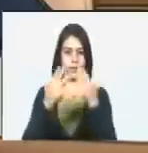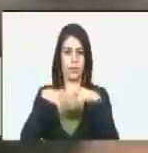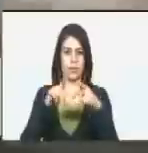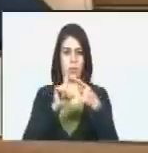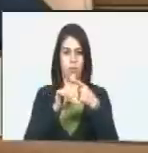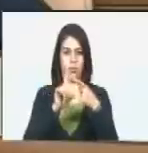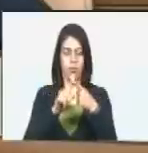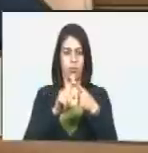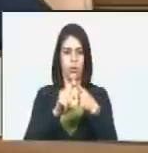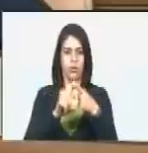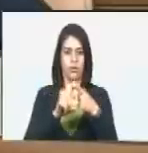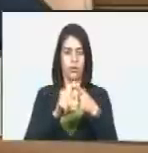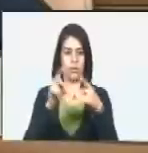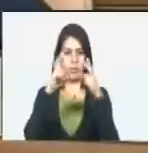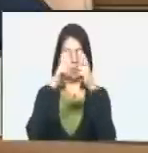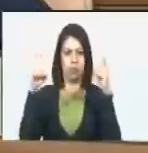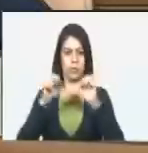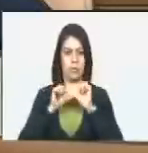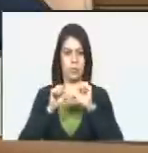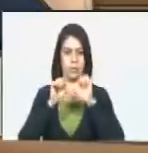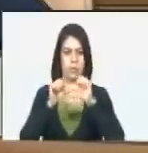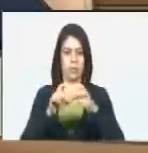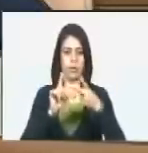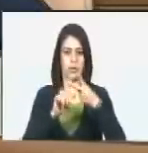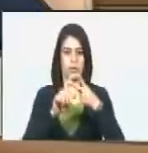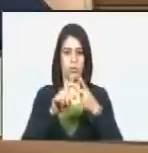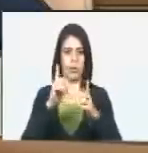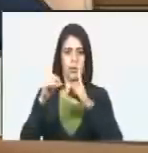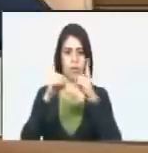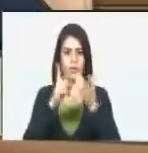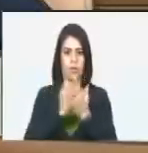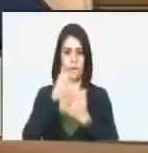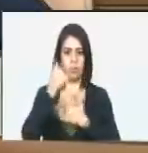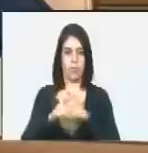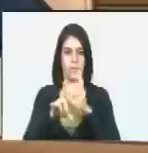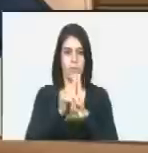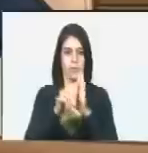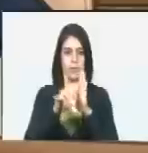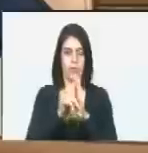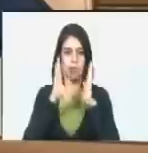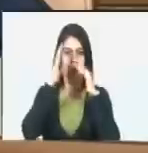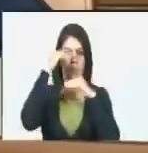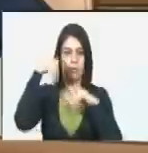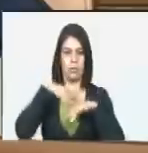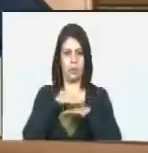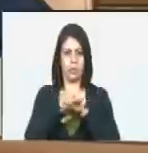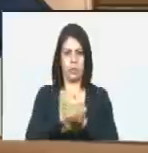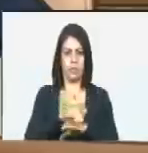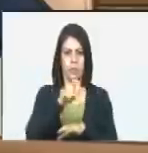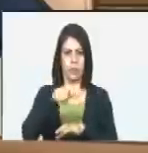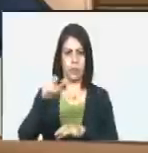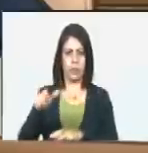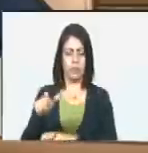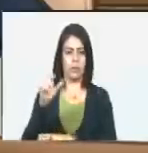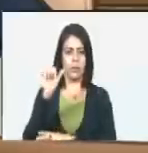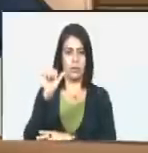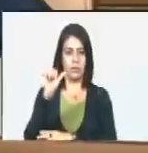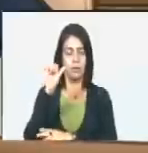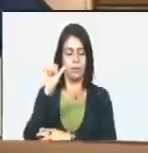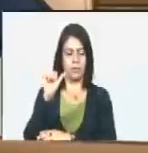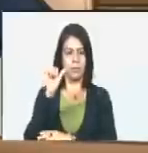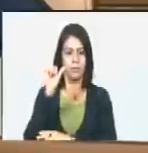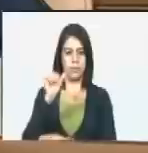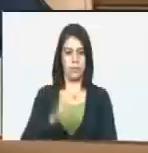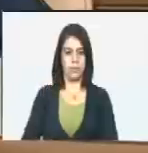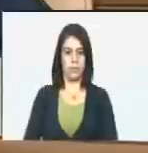día. Continuación de la segunda discusión del proyecto de ley para la atención integral a las personas con trastorno del espectro